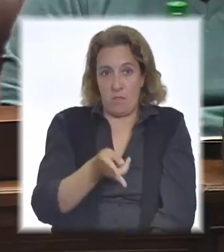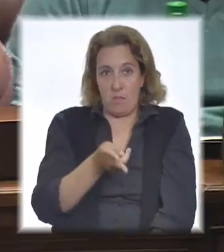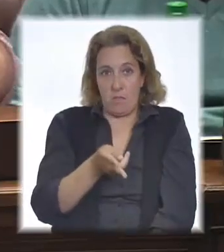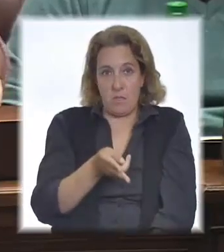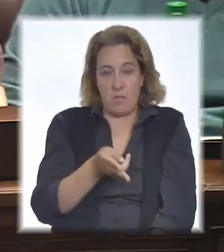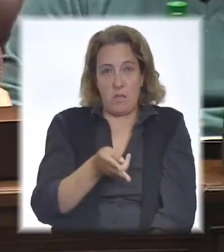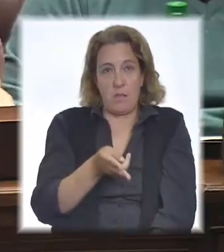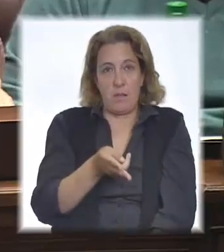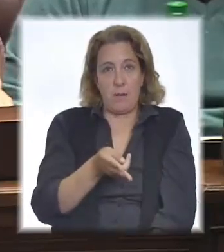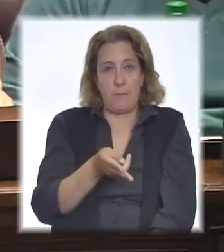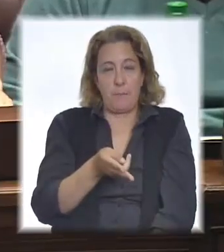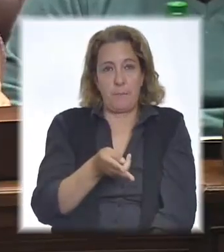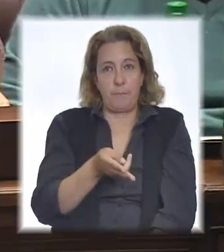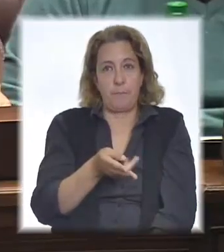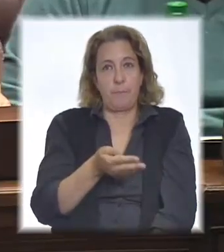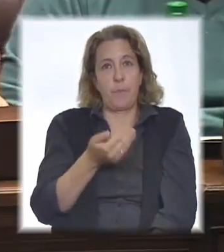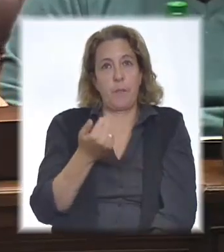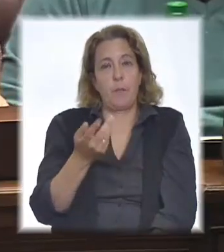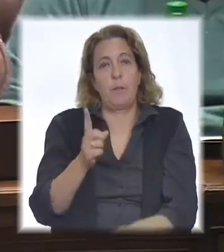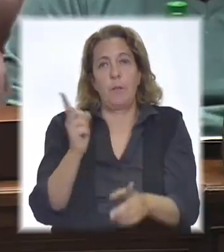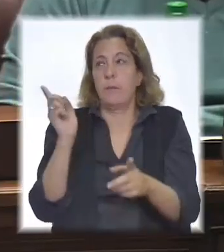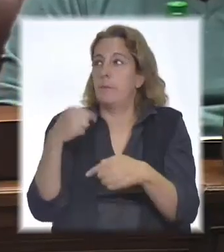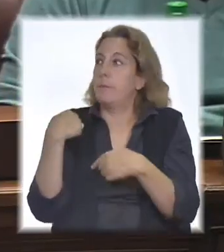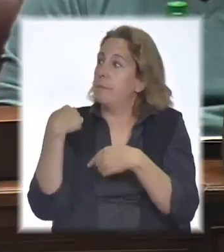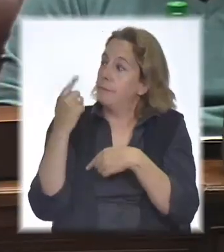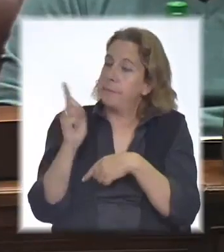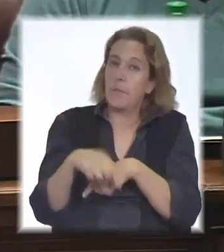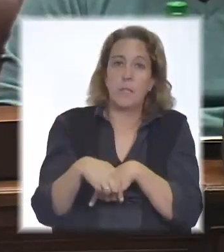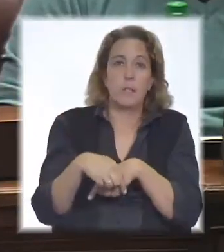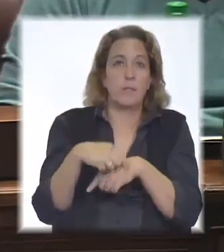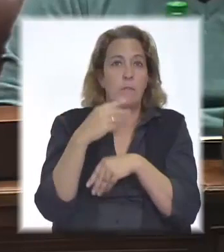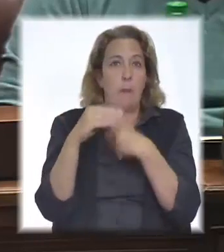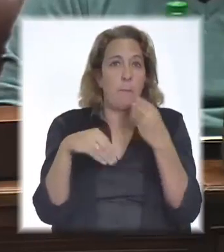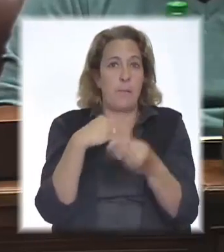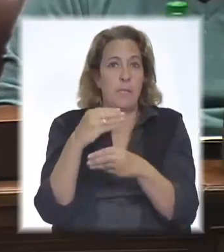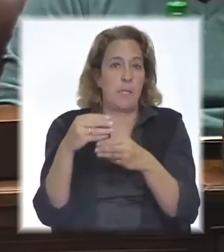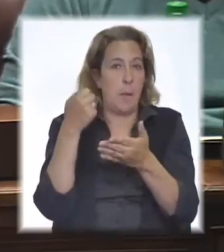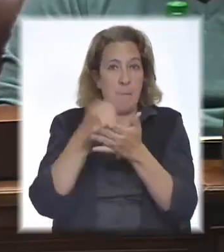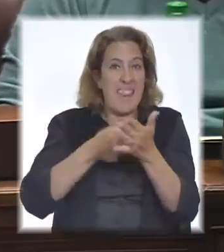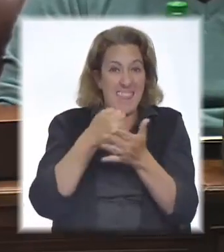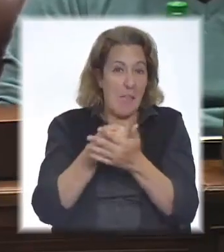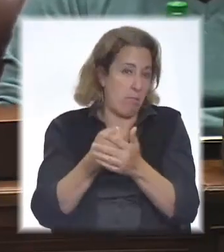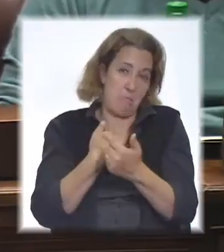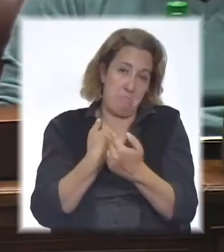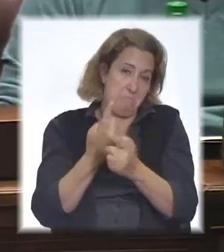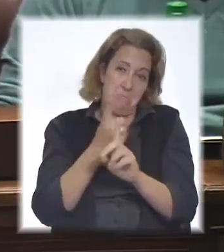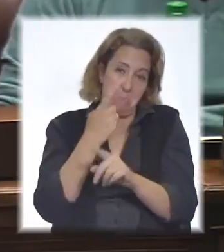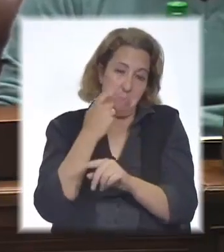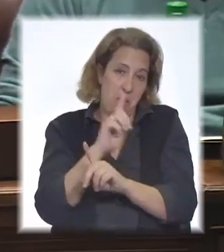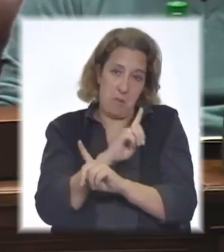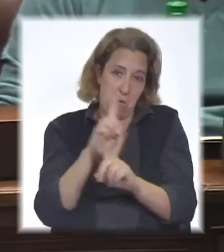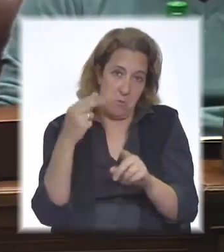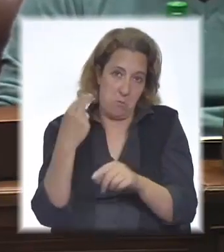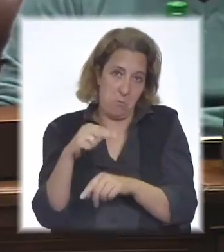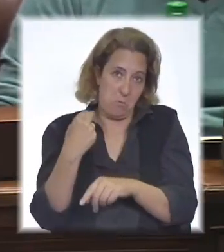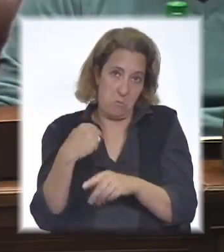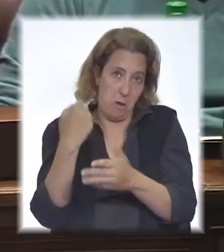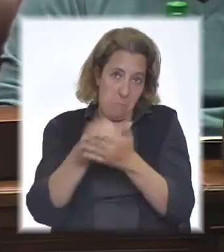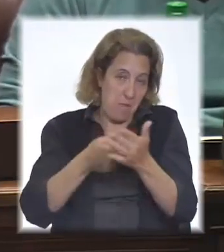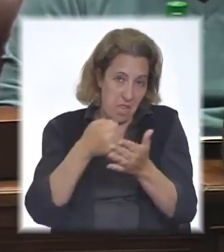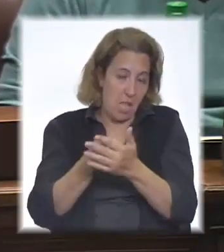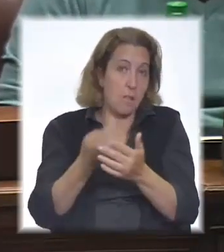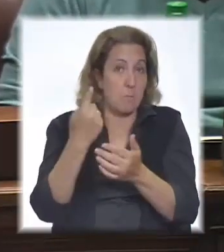y uno que viene de una familia no de militantes mis padres nunca fueron militantes pero si había libros de benedetti en mi